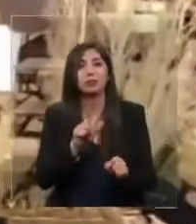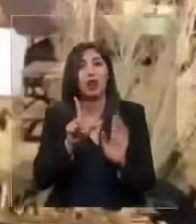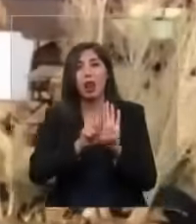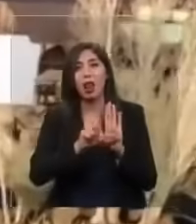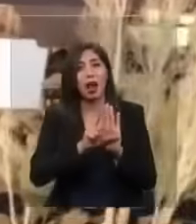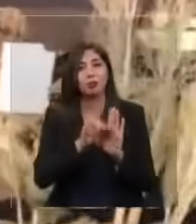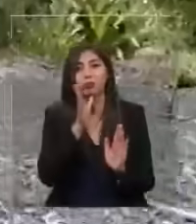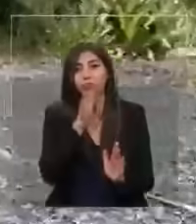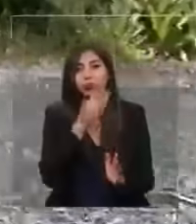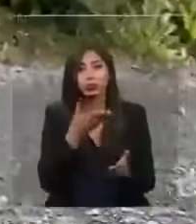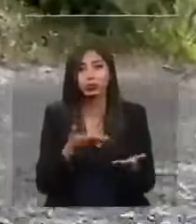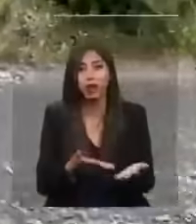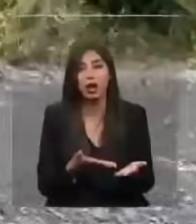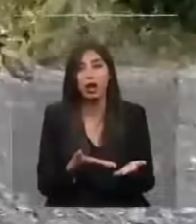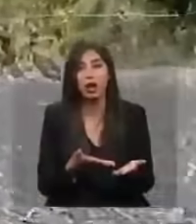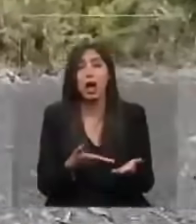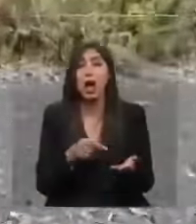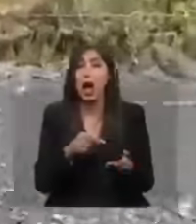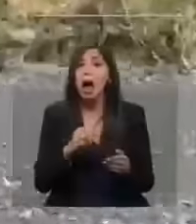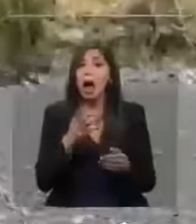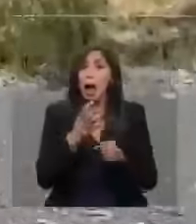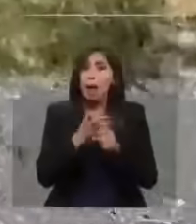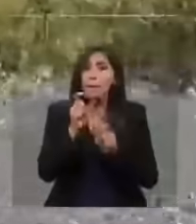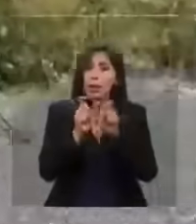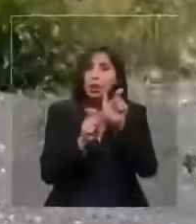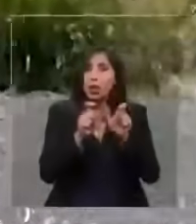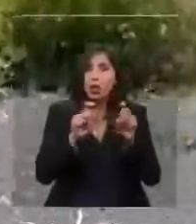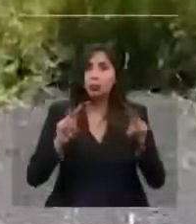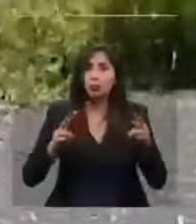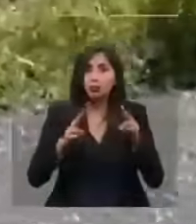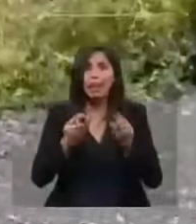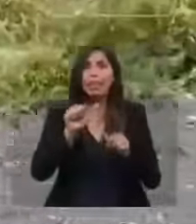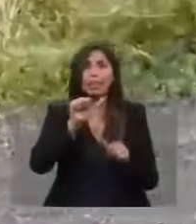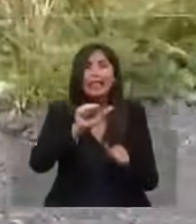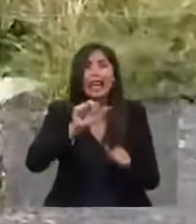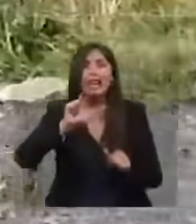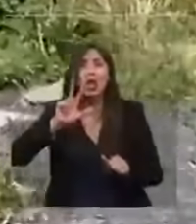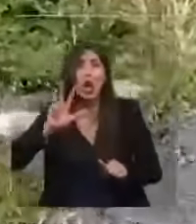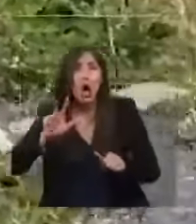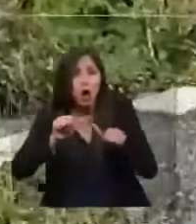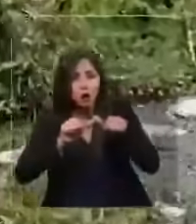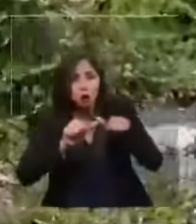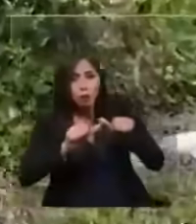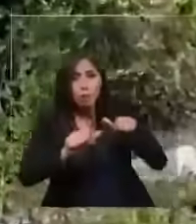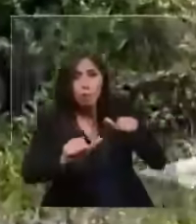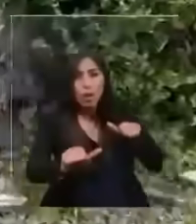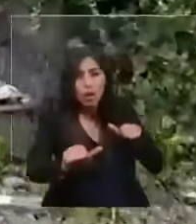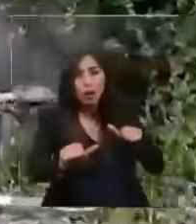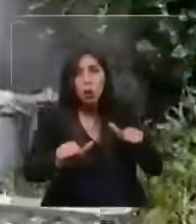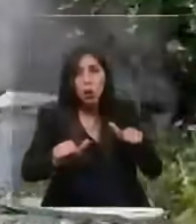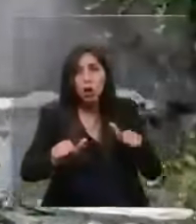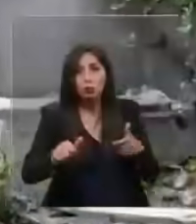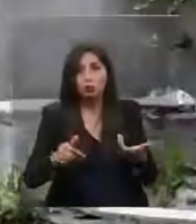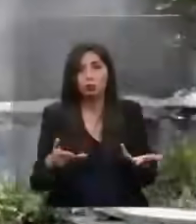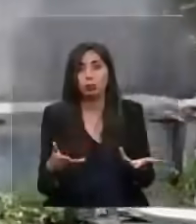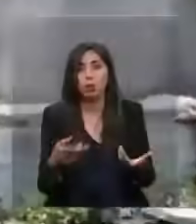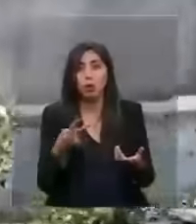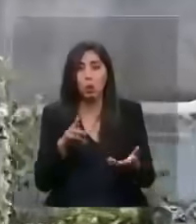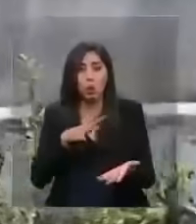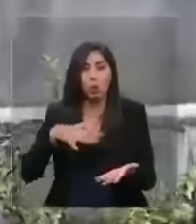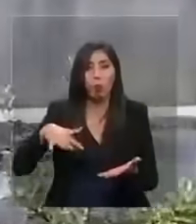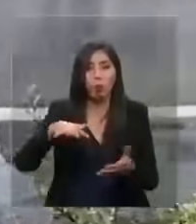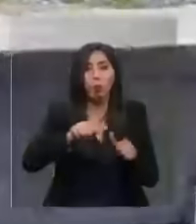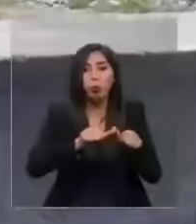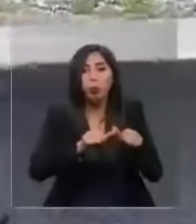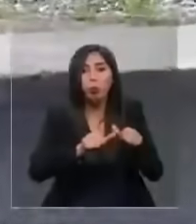a simple vista. Los vecinos se han tomado aproximadamente 6-8 metros y han extendido sus jardines hacia